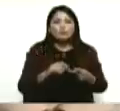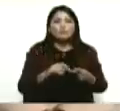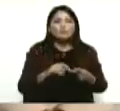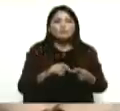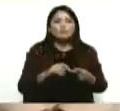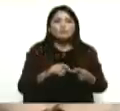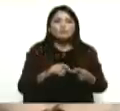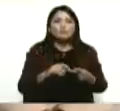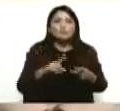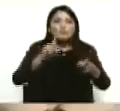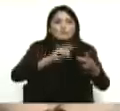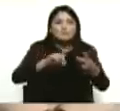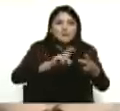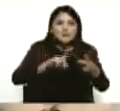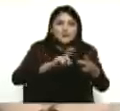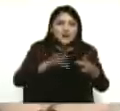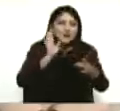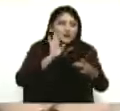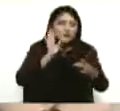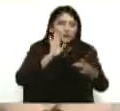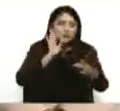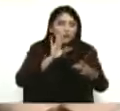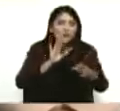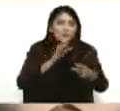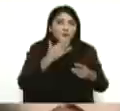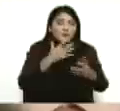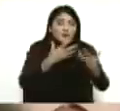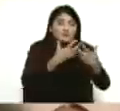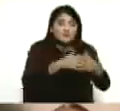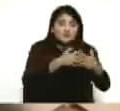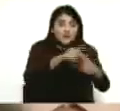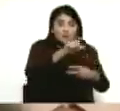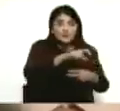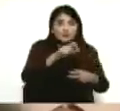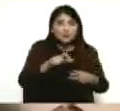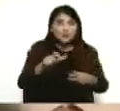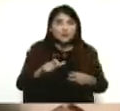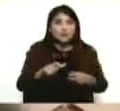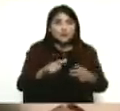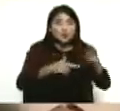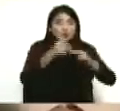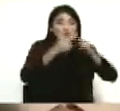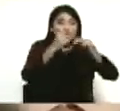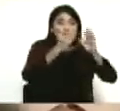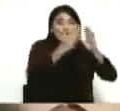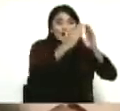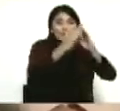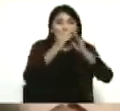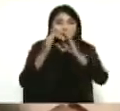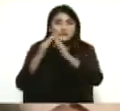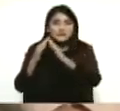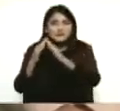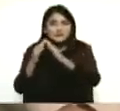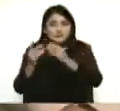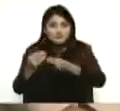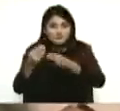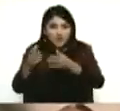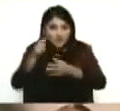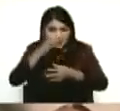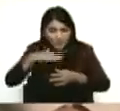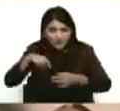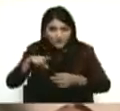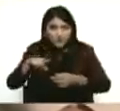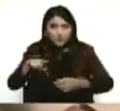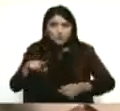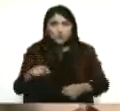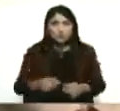pueda, si el comerciante, si el empresario construye viviendas para el pueblo, viviendas